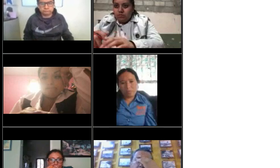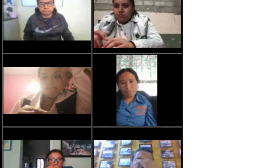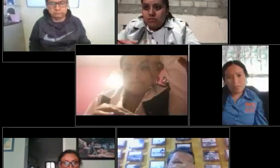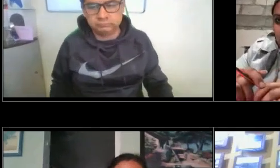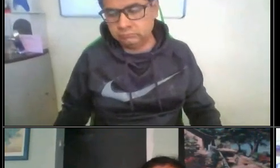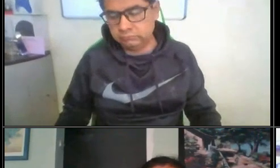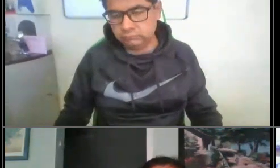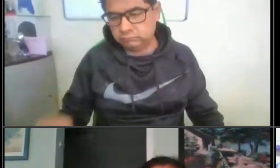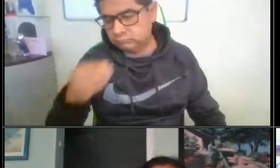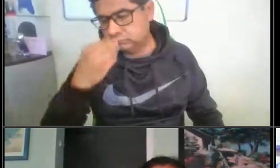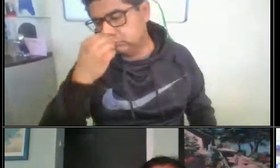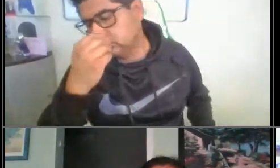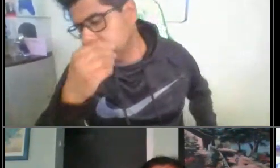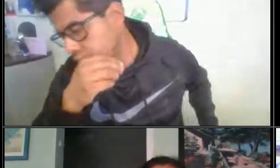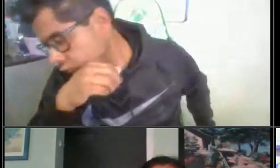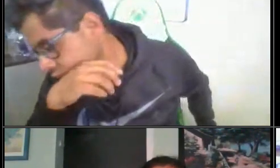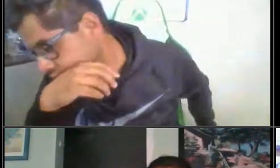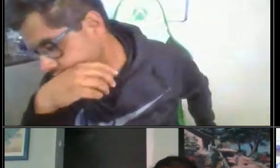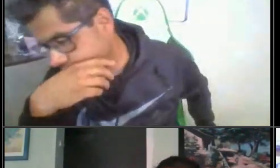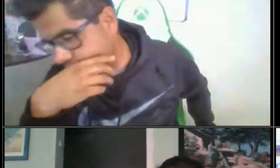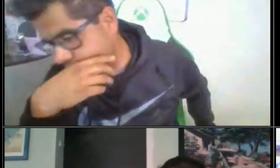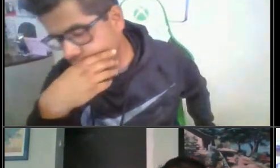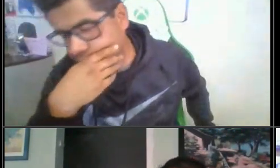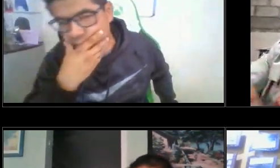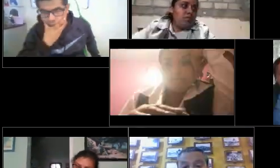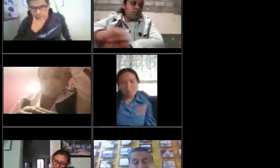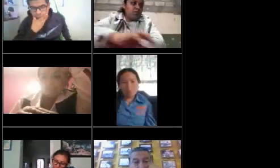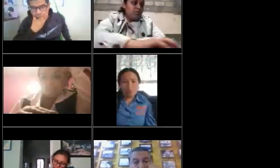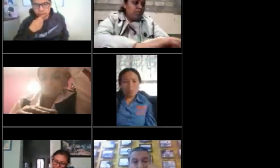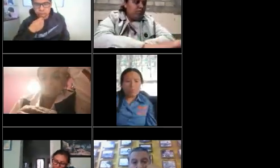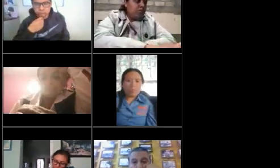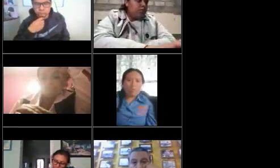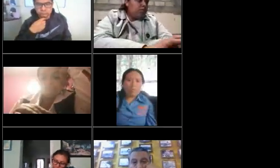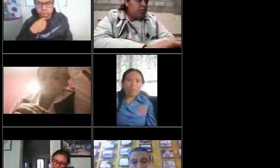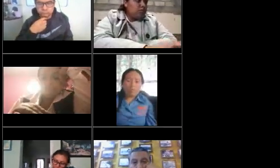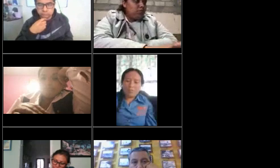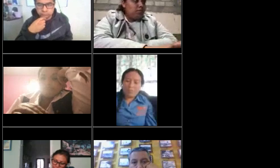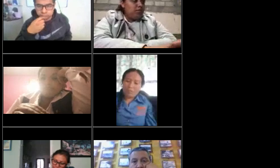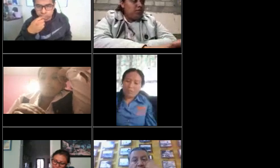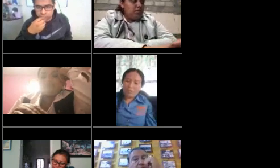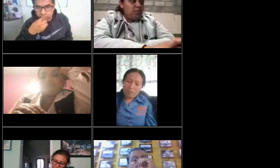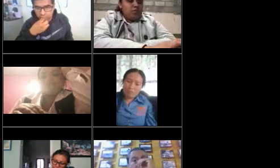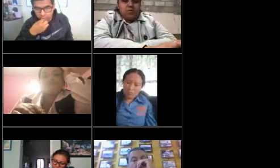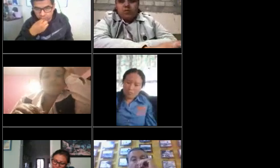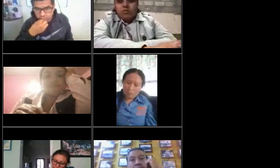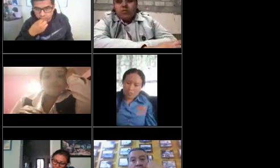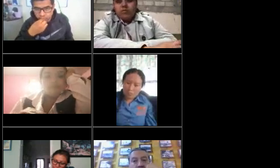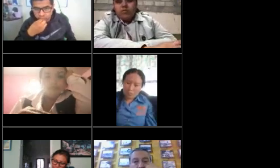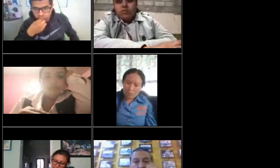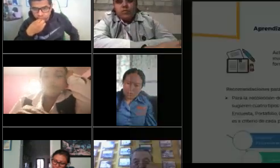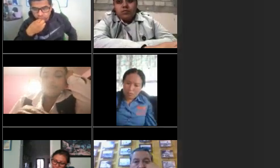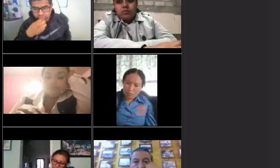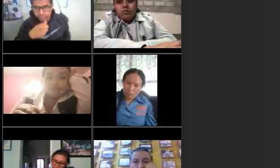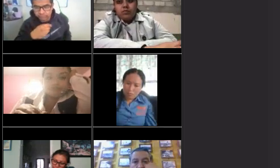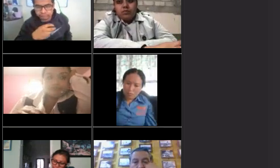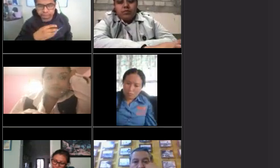Exactamente. Establecer un instrumento en donde yo vaya a ir identificando